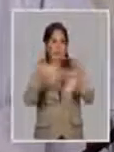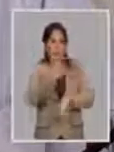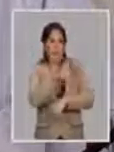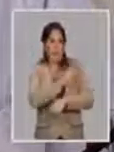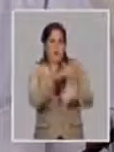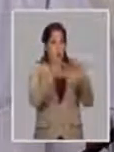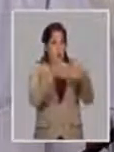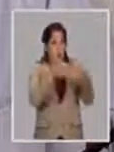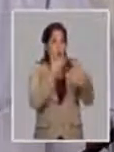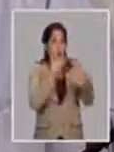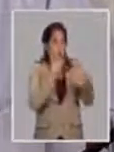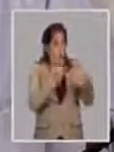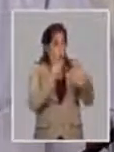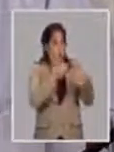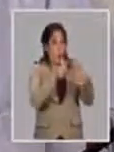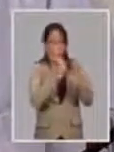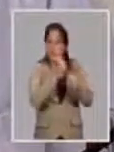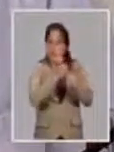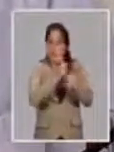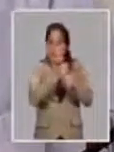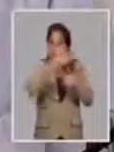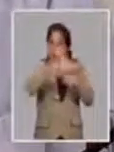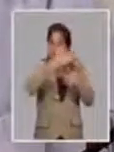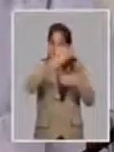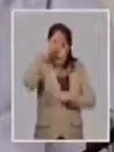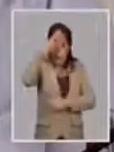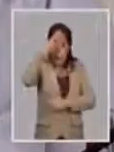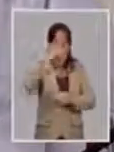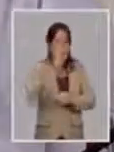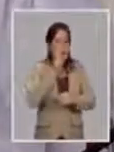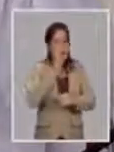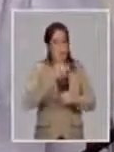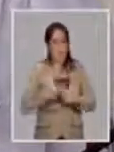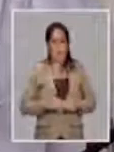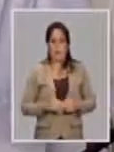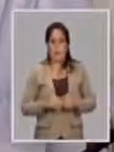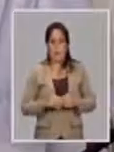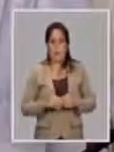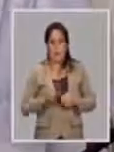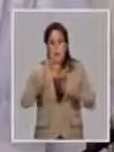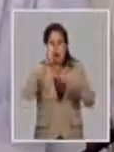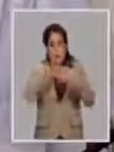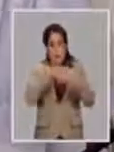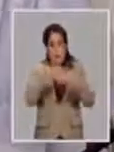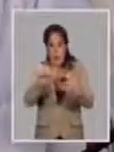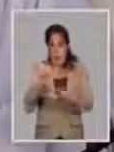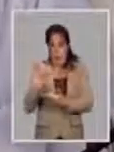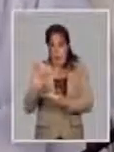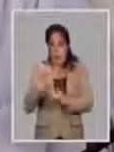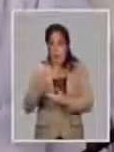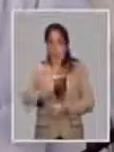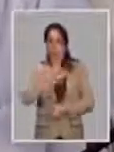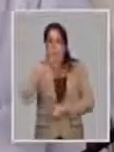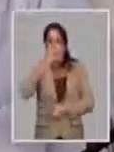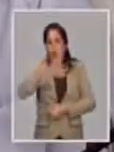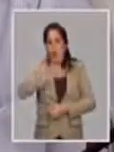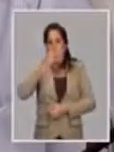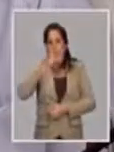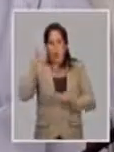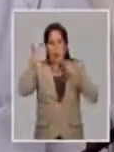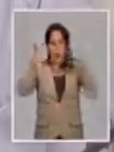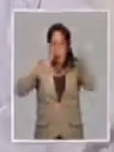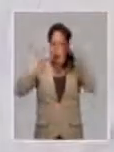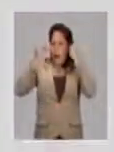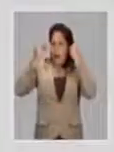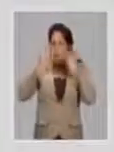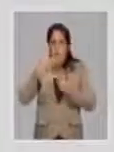trabajar, un equipo joven, y realmente esto ha permitido adelantar etapas. Aquí en ese gráfico lo único que quiero mencionar es que